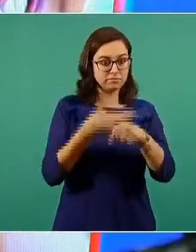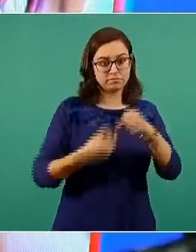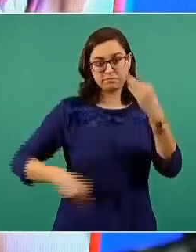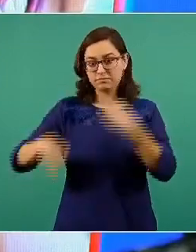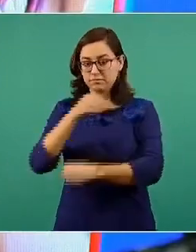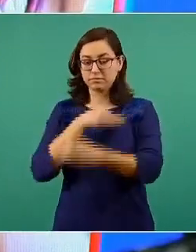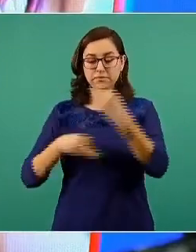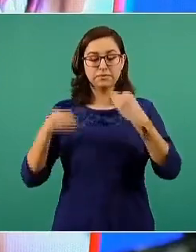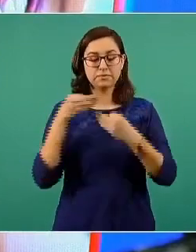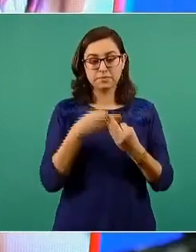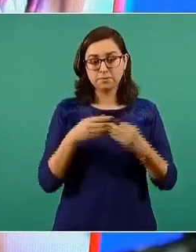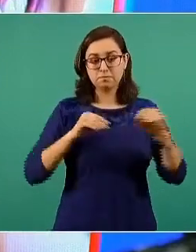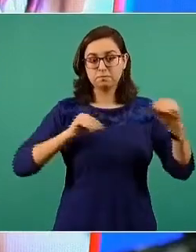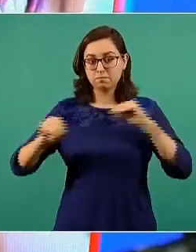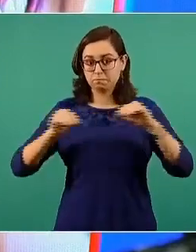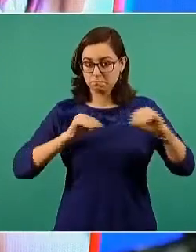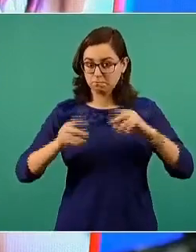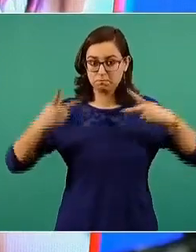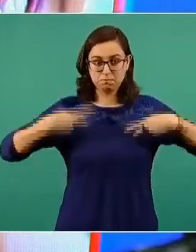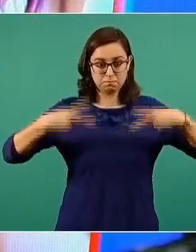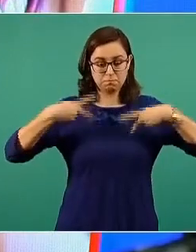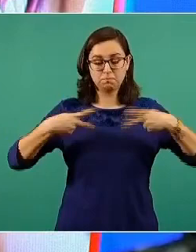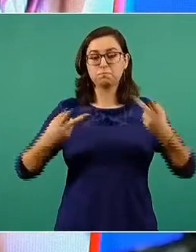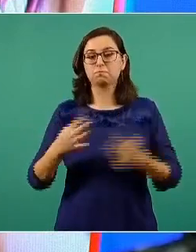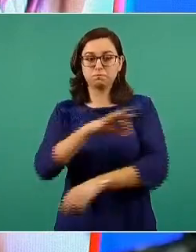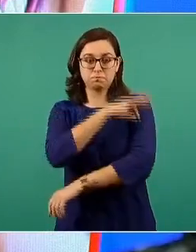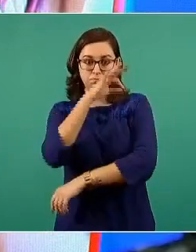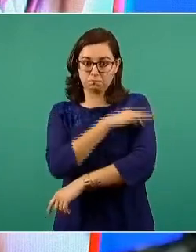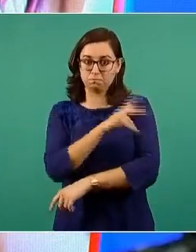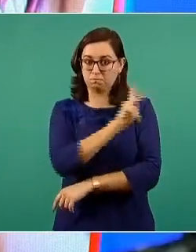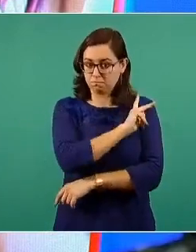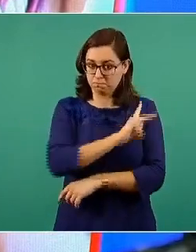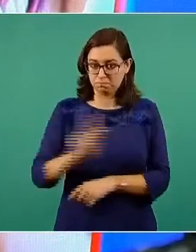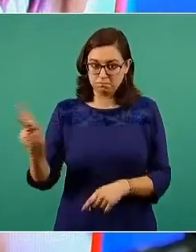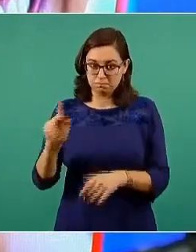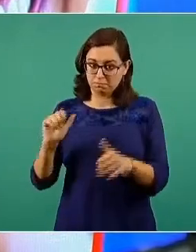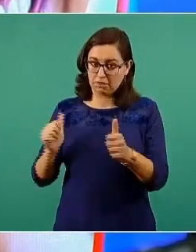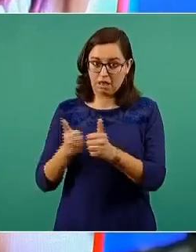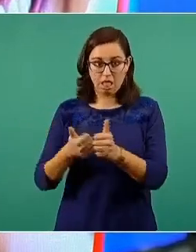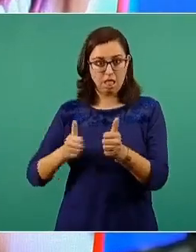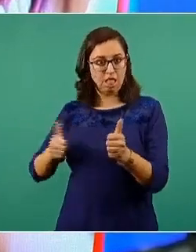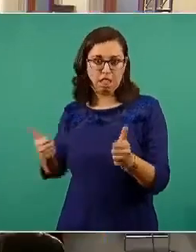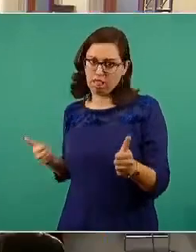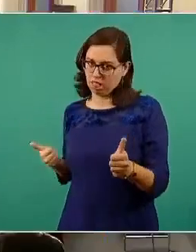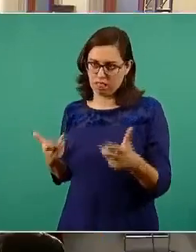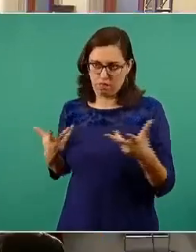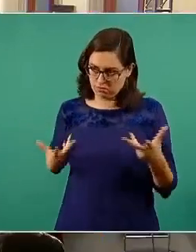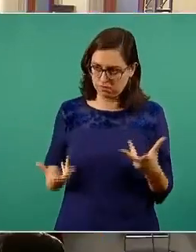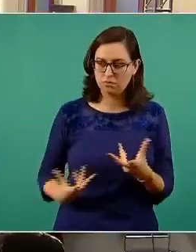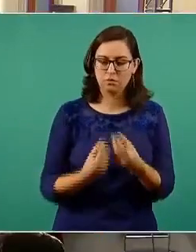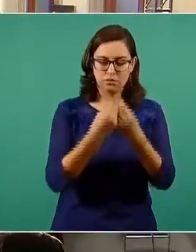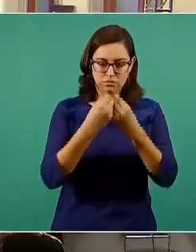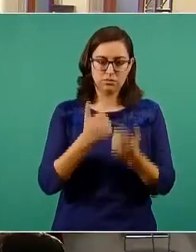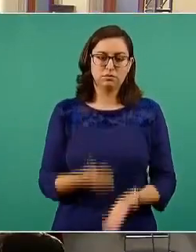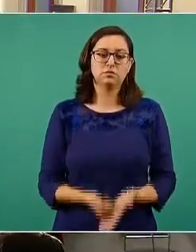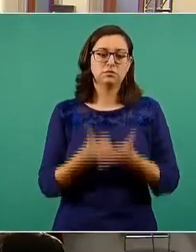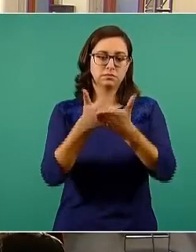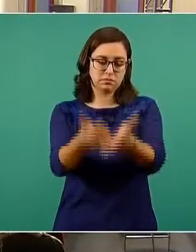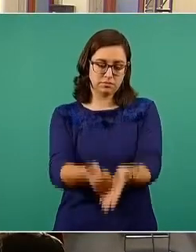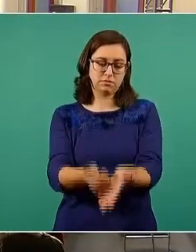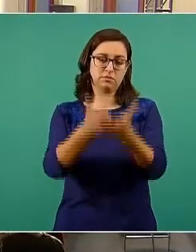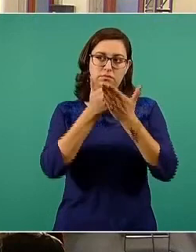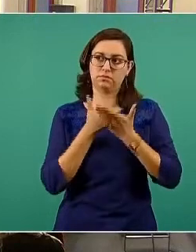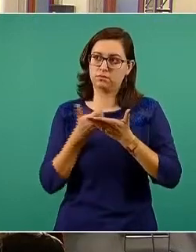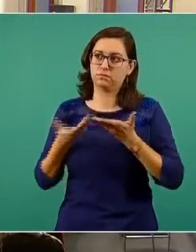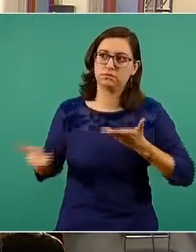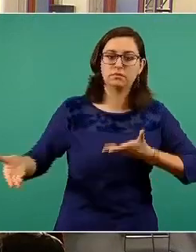que sean necesarios para que nadie se quede atrás, nadie se quede de lado. Por favor, ayúdenos a ayudar, o ustedes